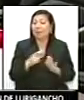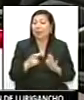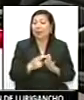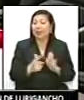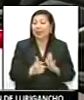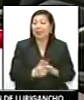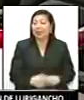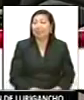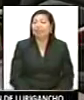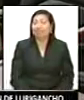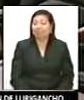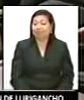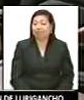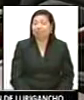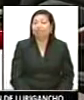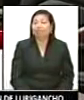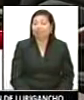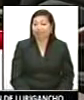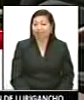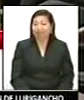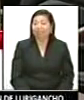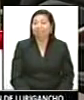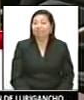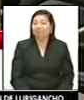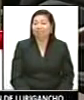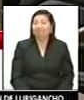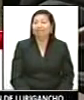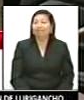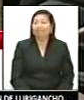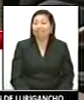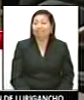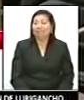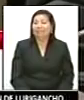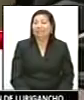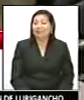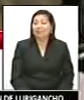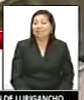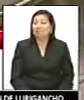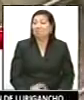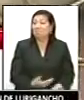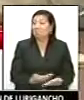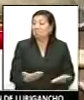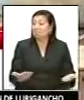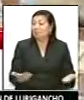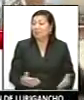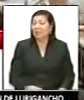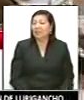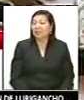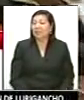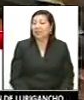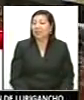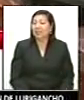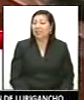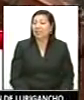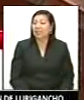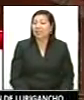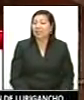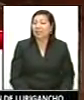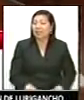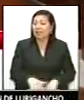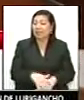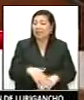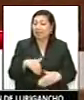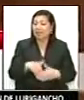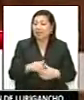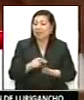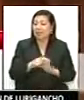ley. Gracias, presidente. Muchas gracias, congresista Segundo Tapia. No habiendo más intervenciones, se somete a votación